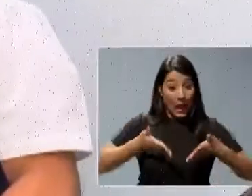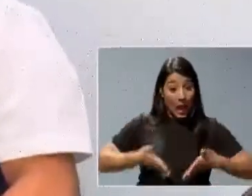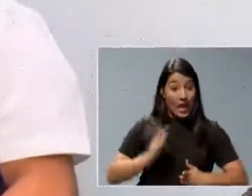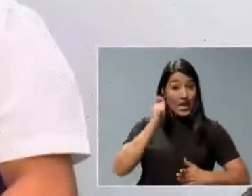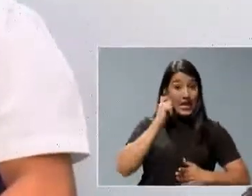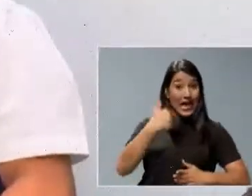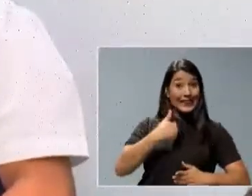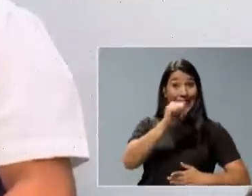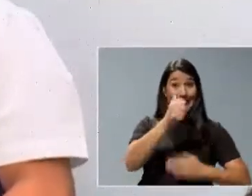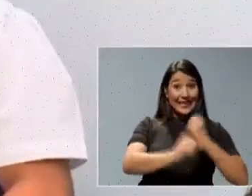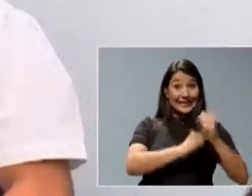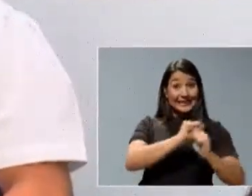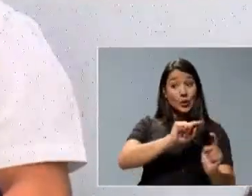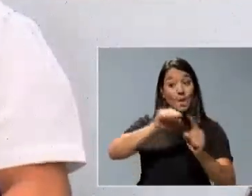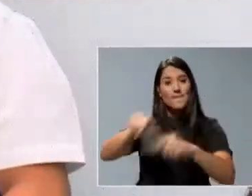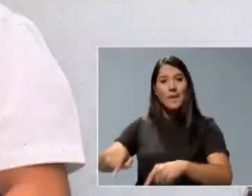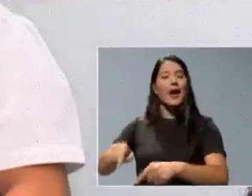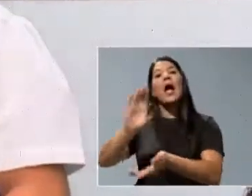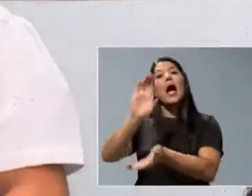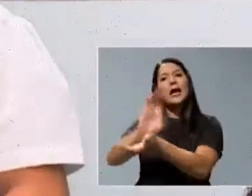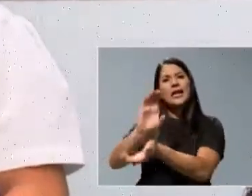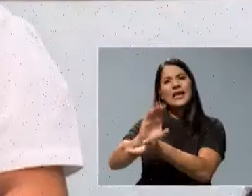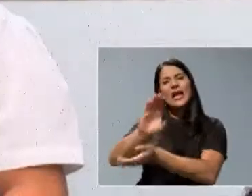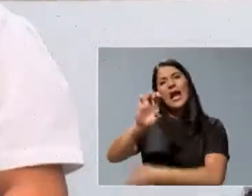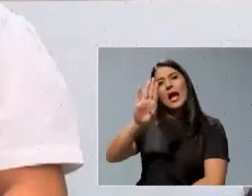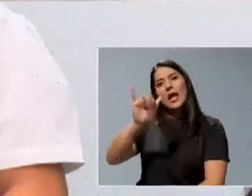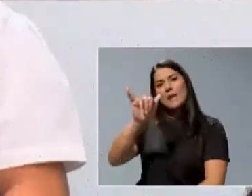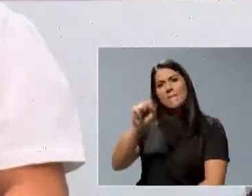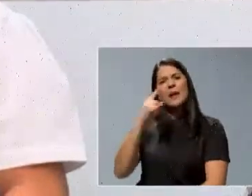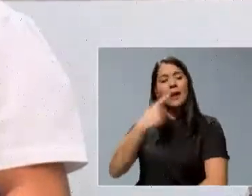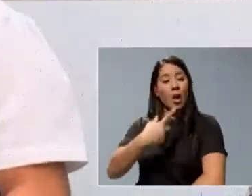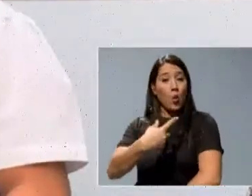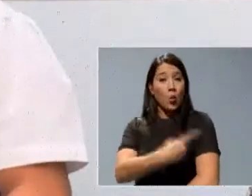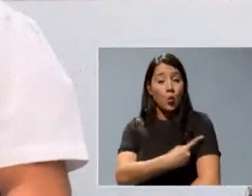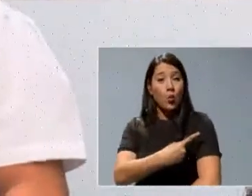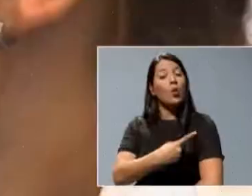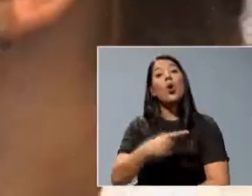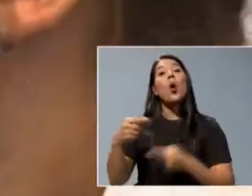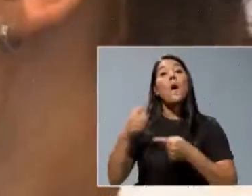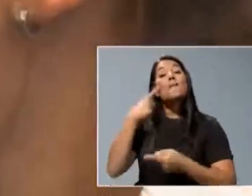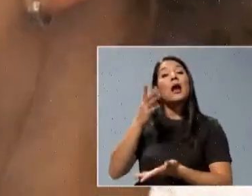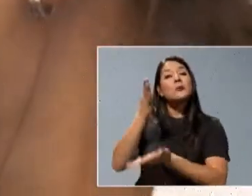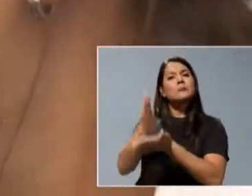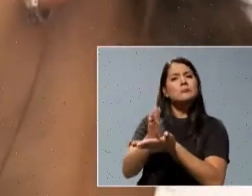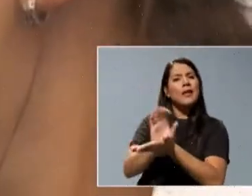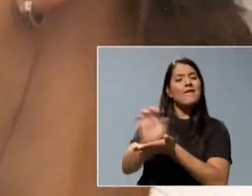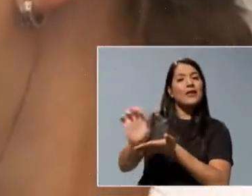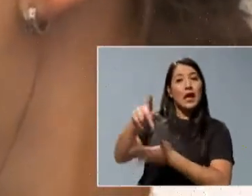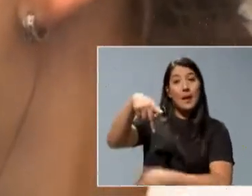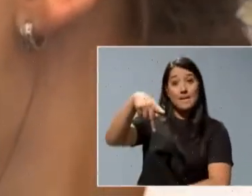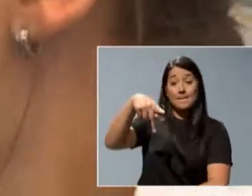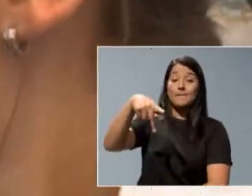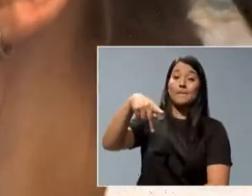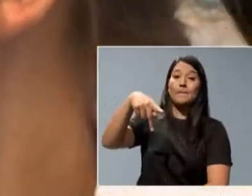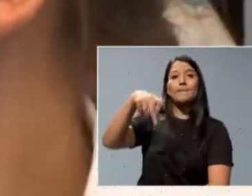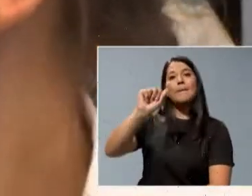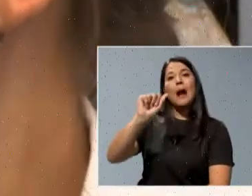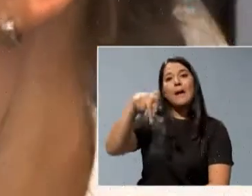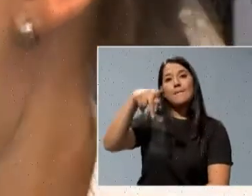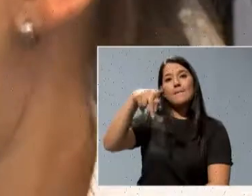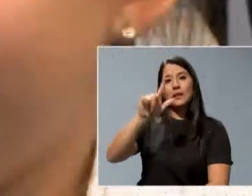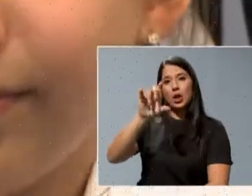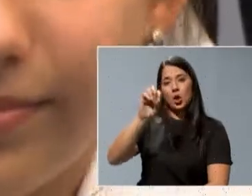los centros de salud para la aplicación de la dosis de la vacuna contra el virus del papiloma humano. La vacuna estará